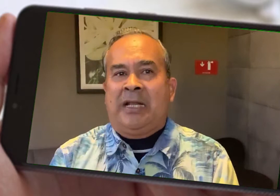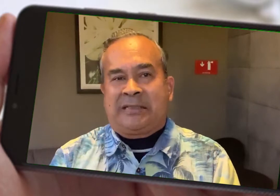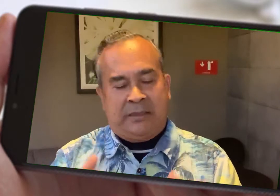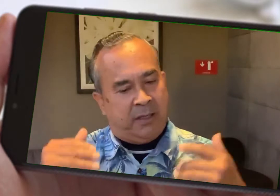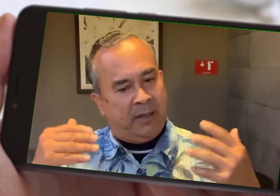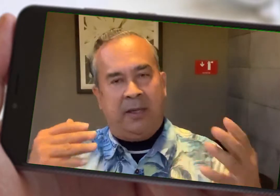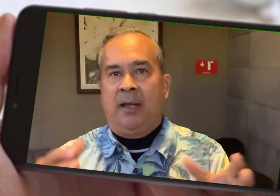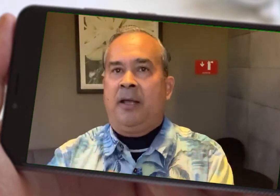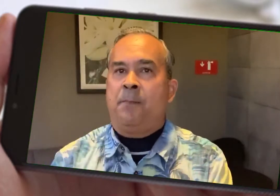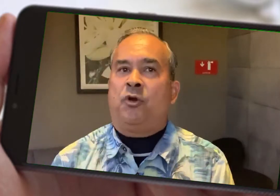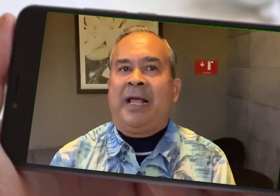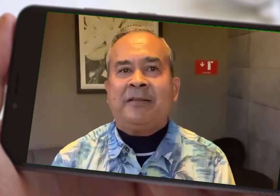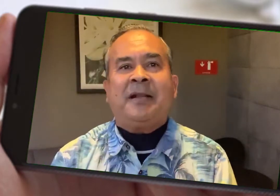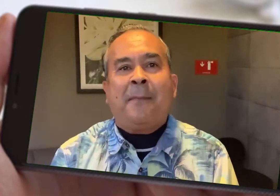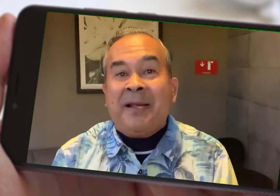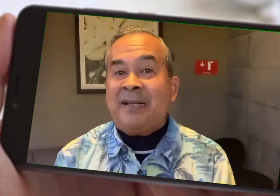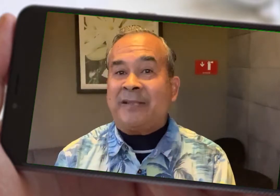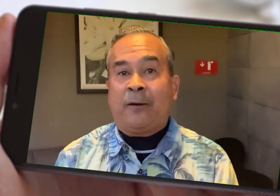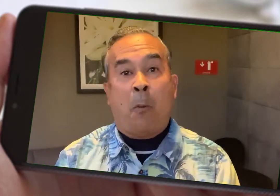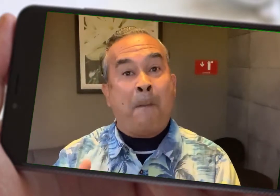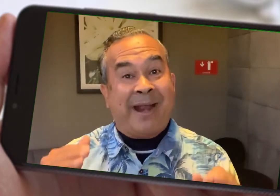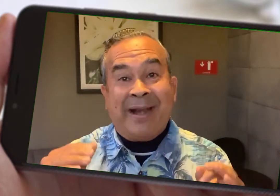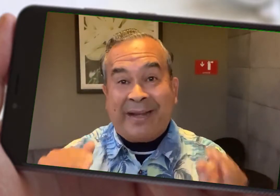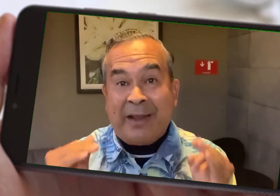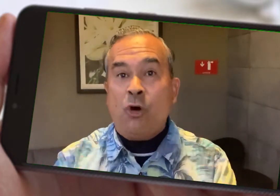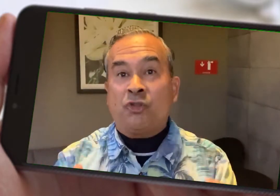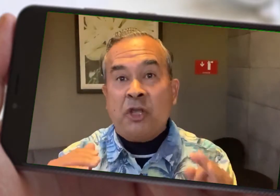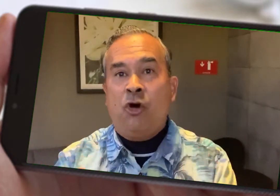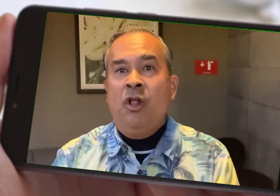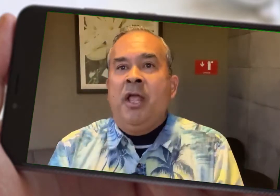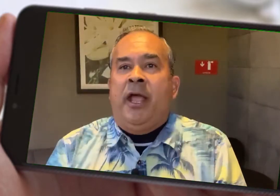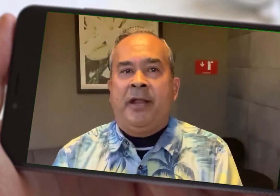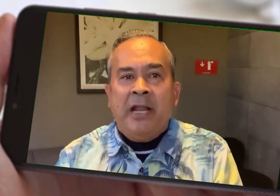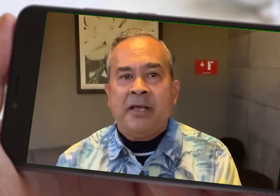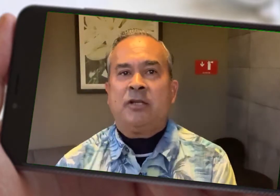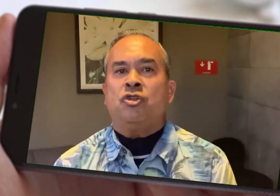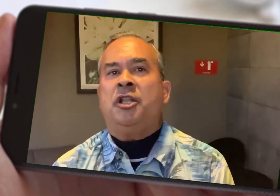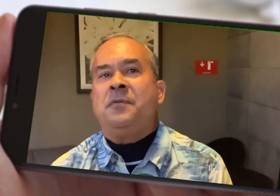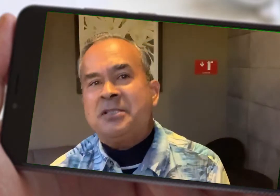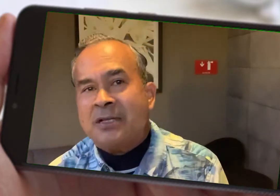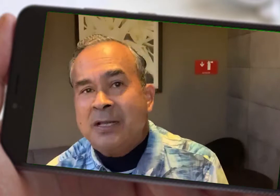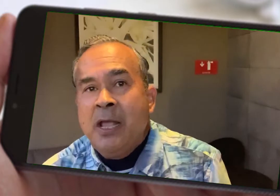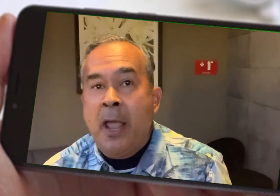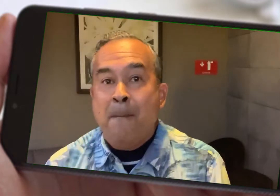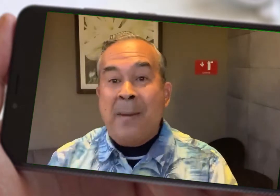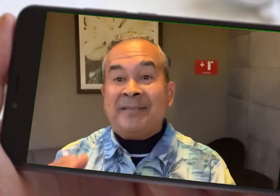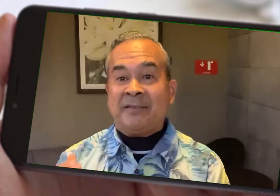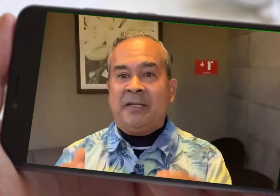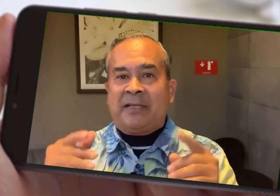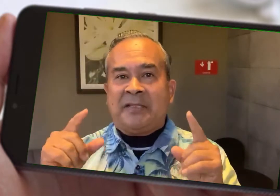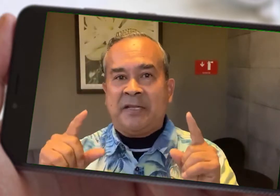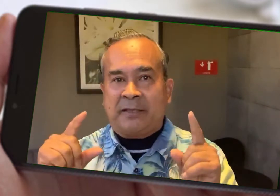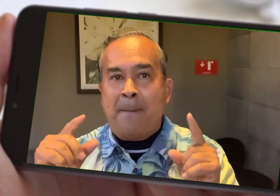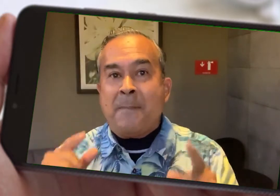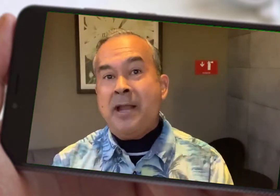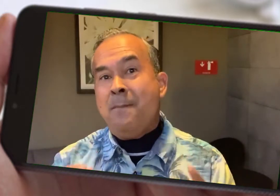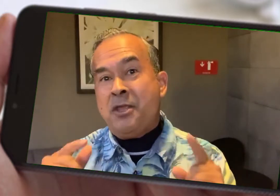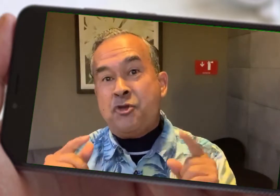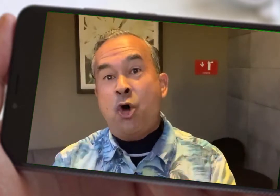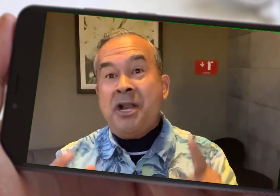mediante las importantes remesas que romperán récord, dijo, en el ingreso de divisas en más de 37